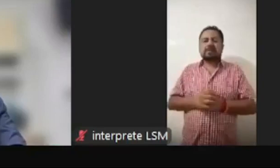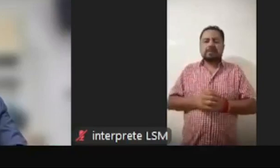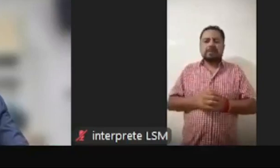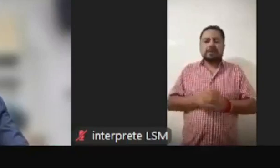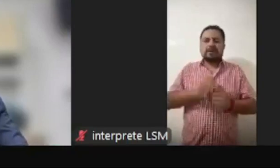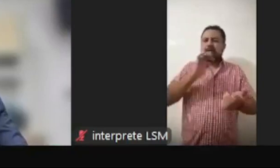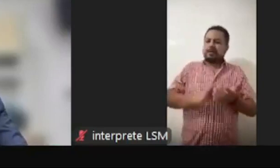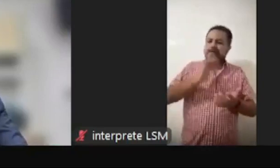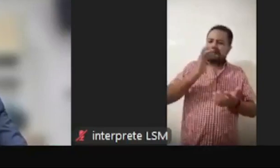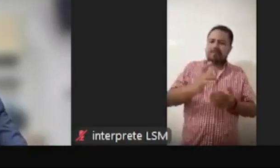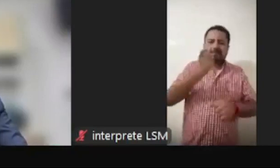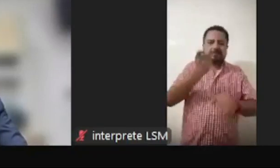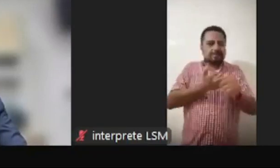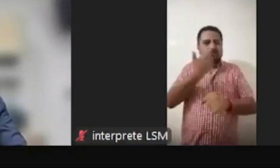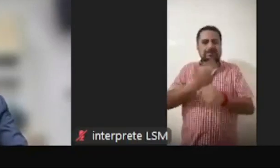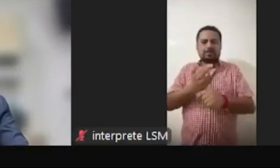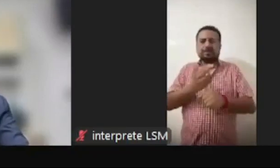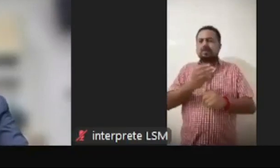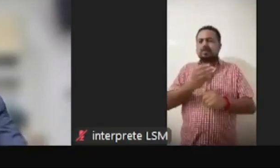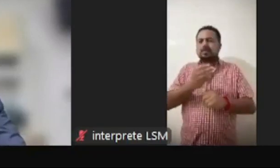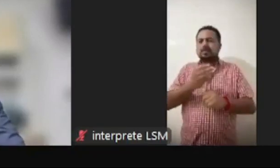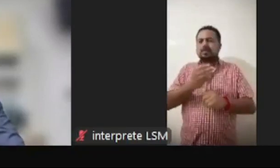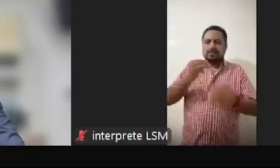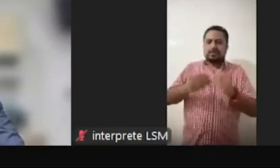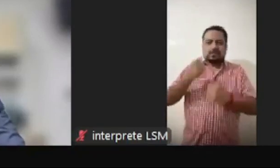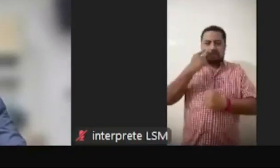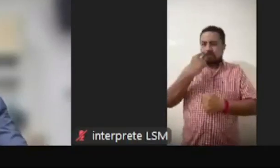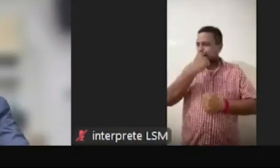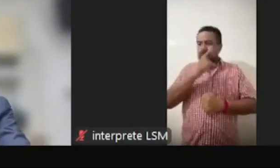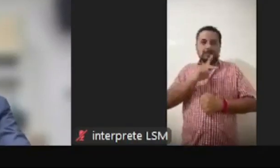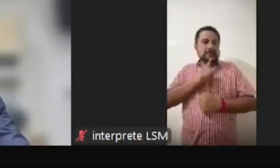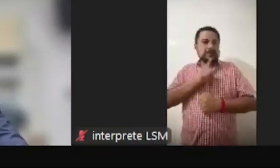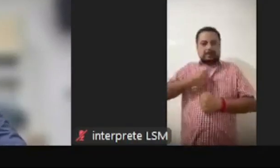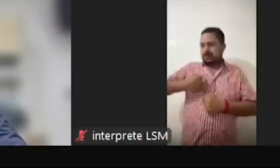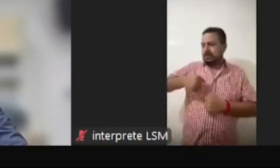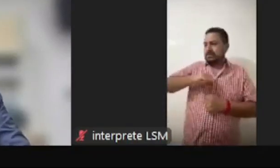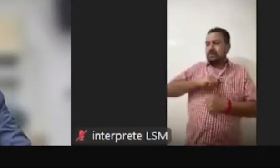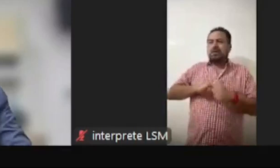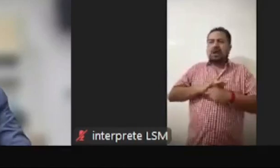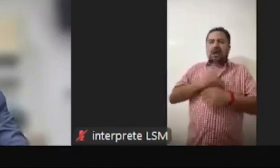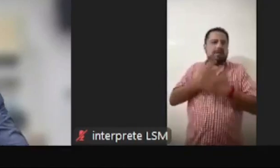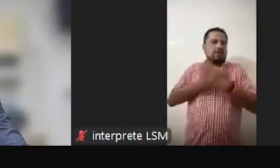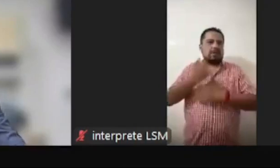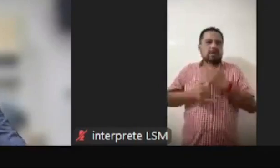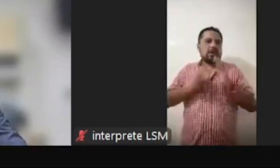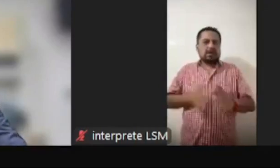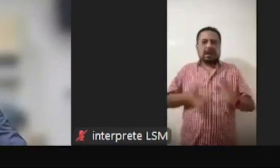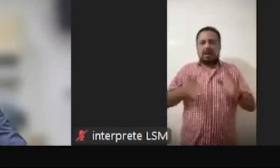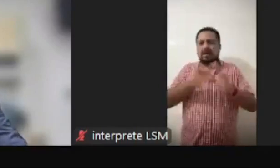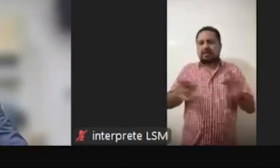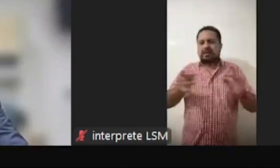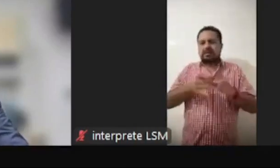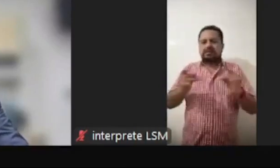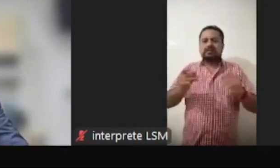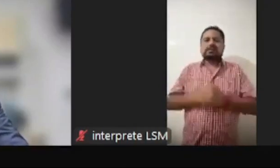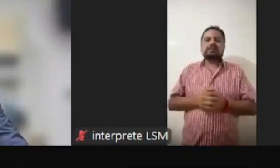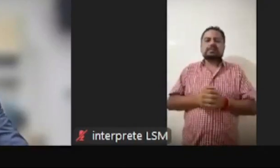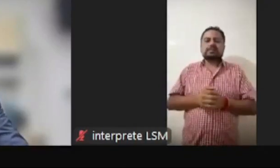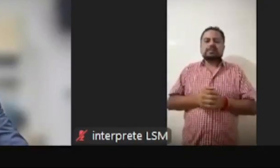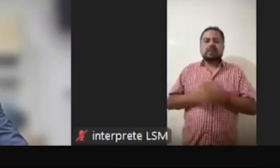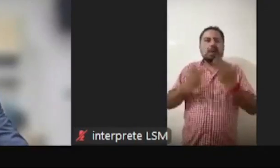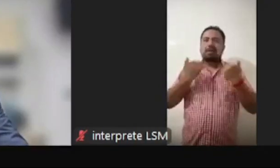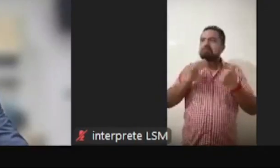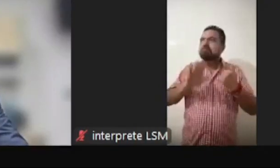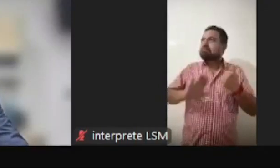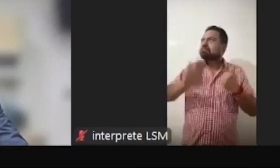Gracias, secretario. Magistradas, magistrado, está a nuestra consideración el proyecto del que se ha dado cuenta. No habiendo